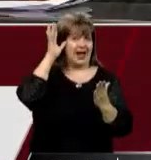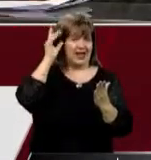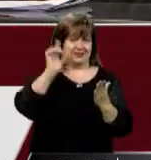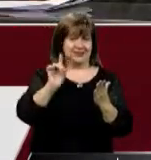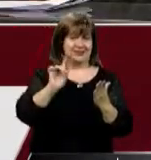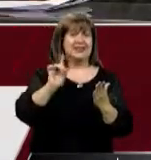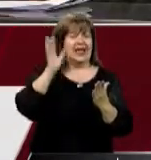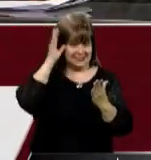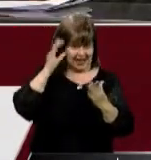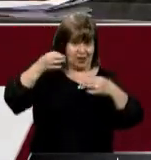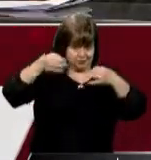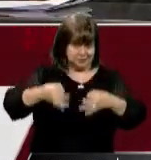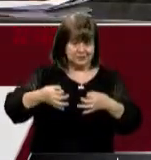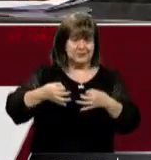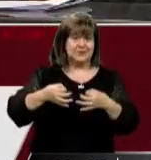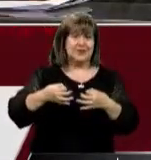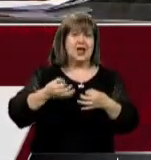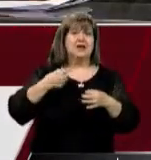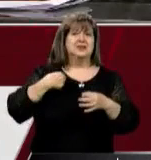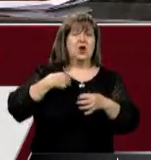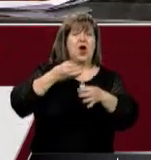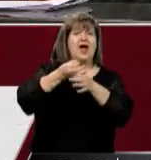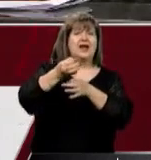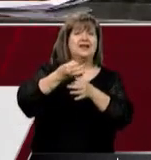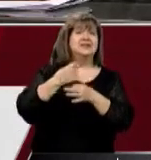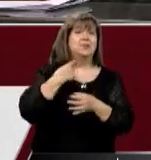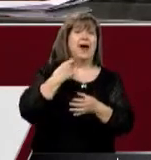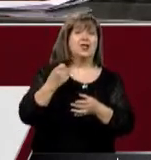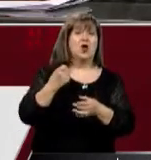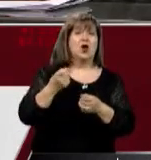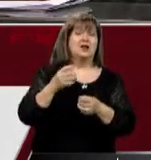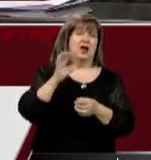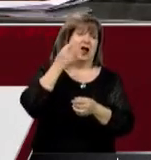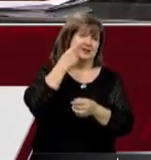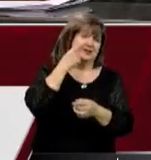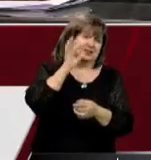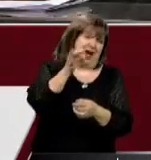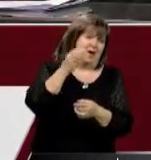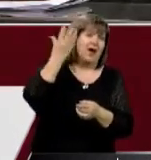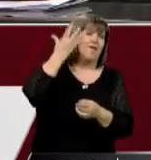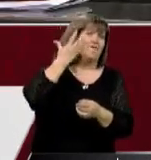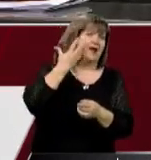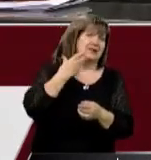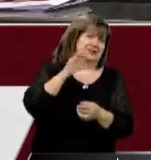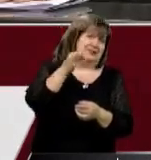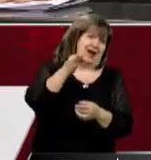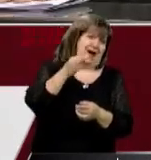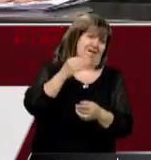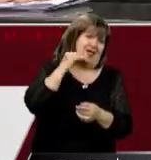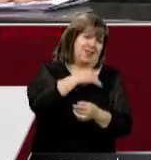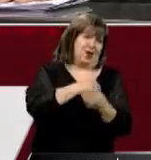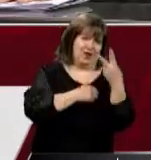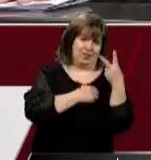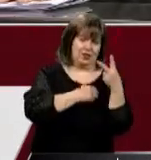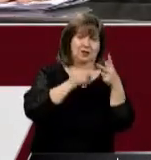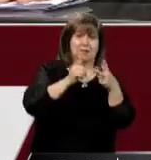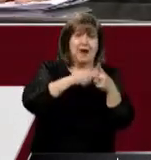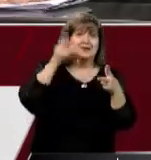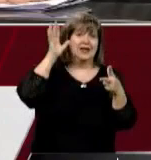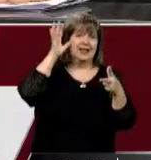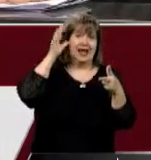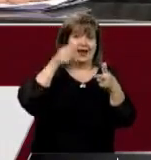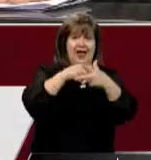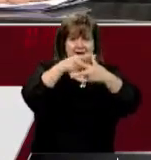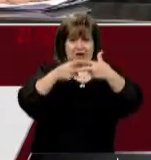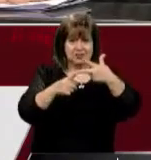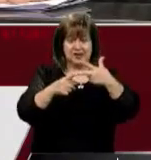realidad enseño español, español y francés. Ah, Ah, claro, sos claro, profe. corazón. Yo digo, bueno, porque digo, por ahí también